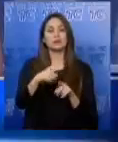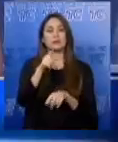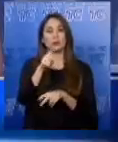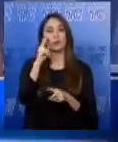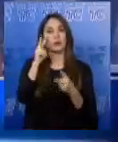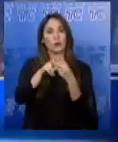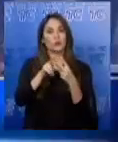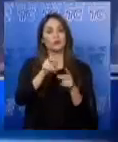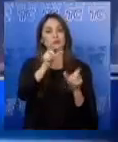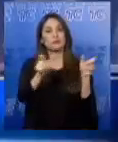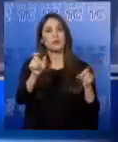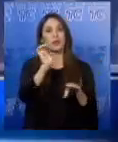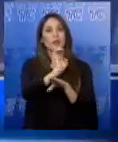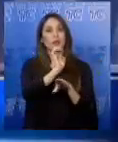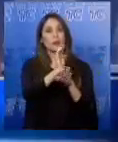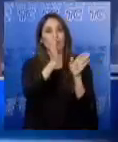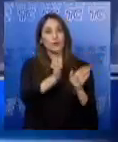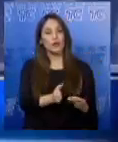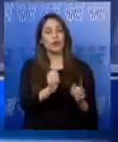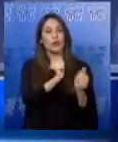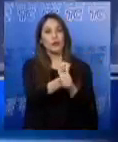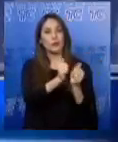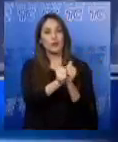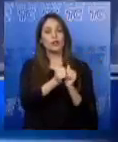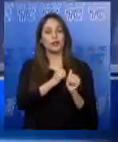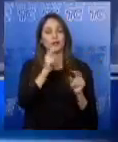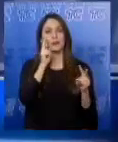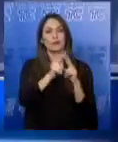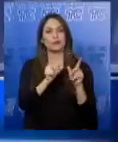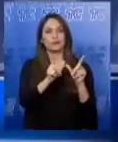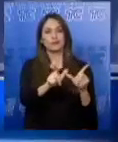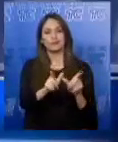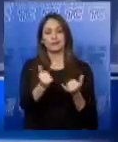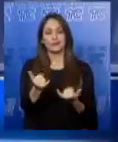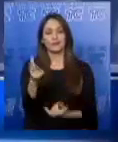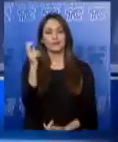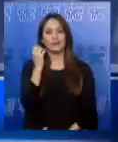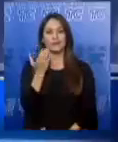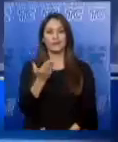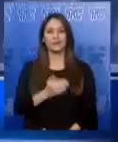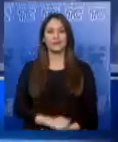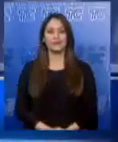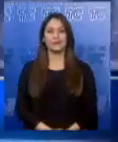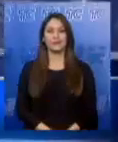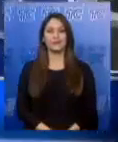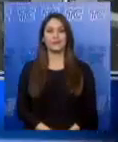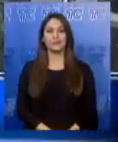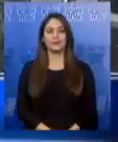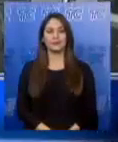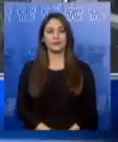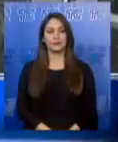reconocimiento a destacados deportistas ecuatorianos. Cristian, adelante. Muy buenas tardes. Te escuchamos.